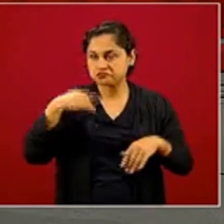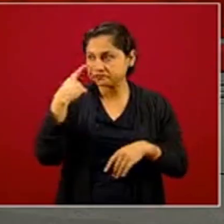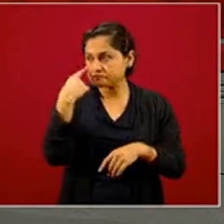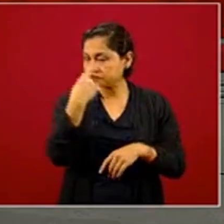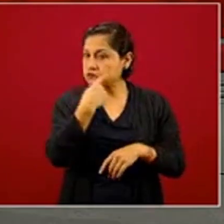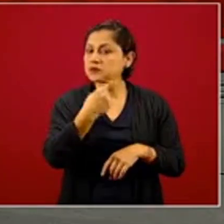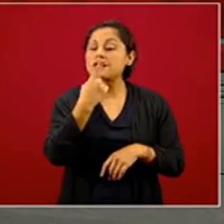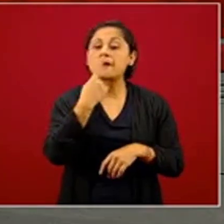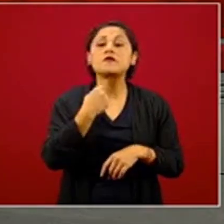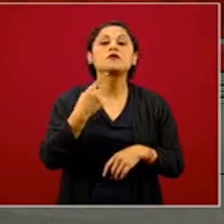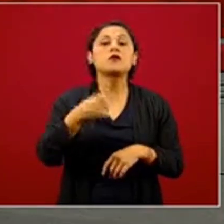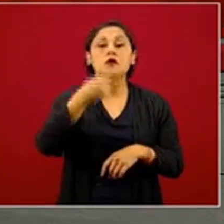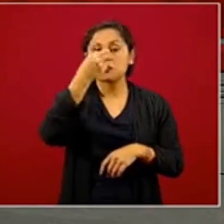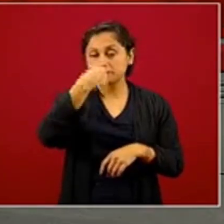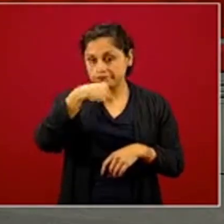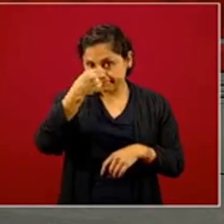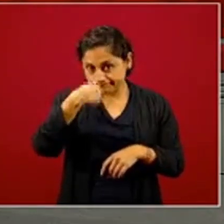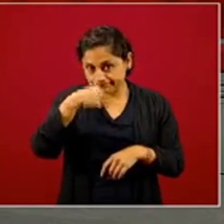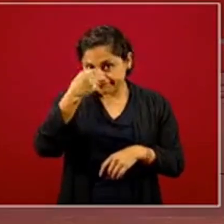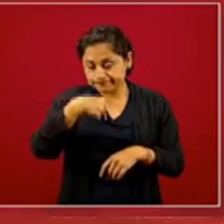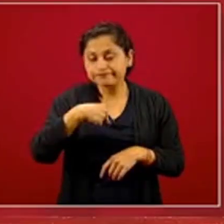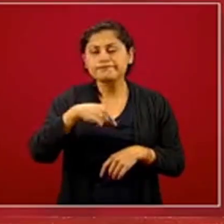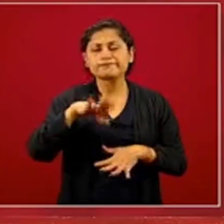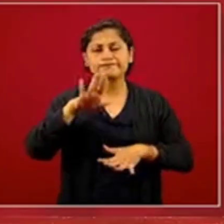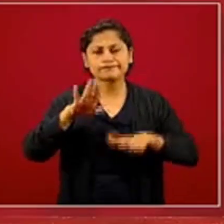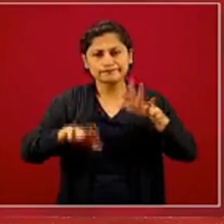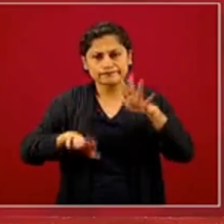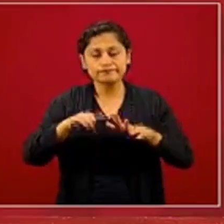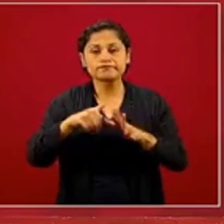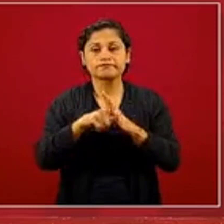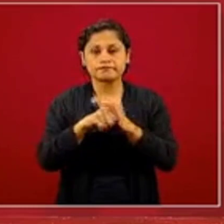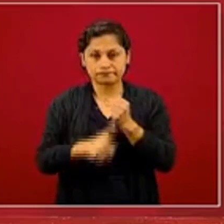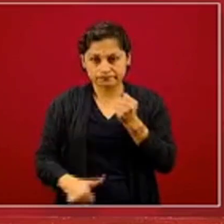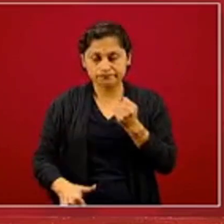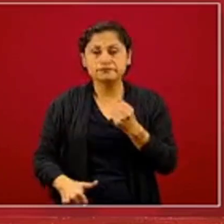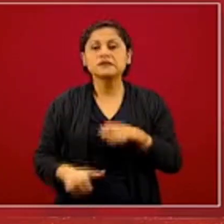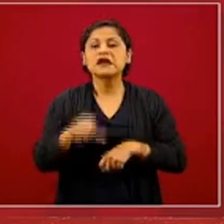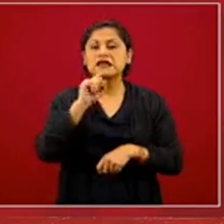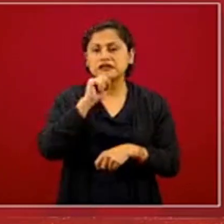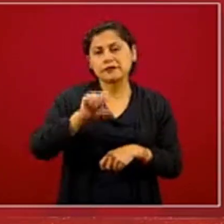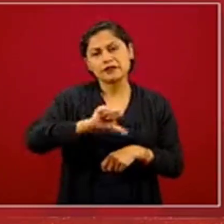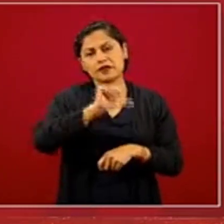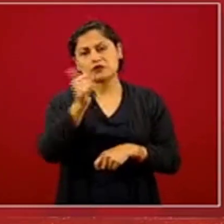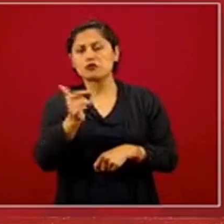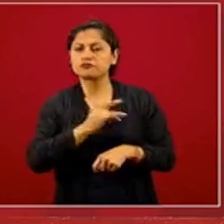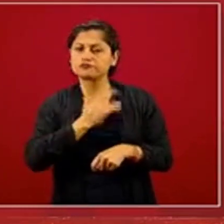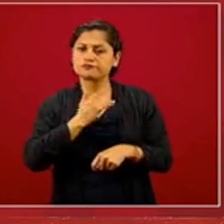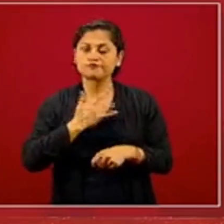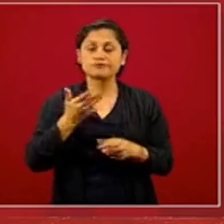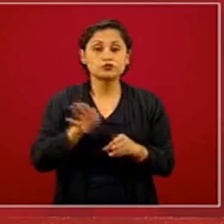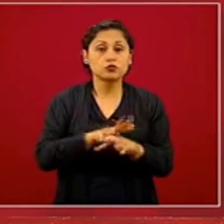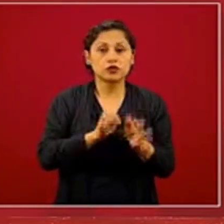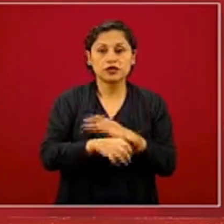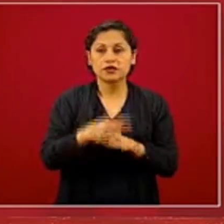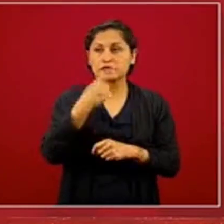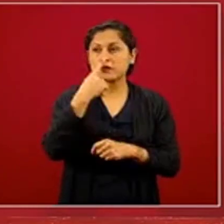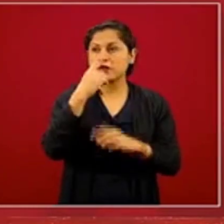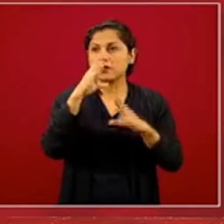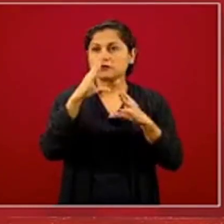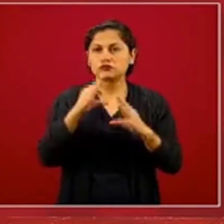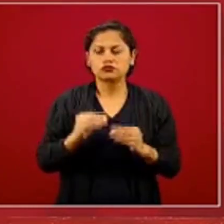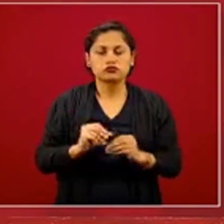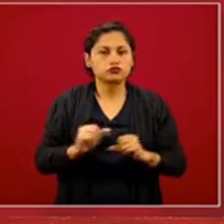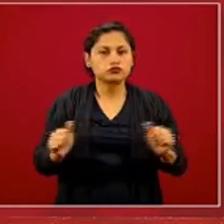escurrimiento nasal, en raras ocasiones diarrea, y puede haber otros accesorios como pérdida del olfato, pérdida del gusto.